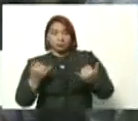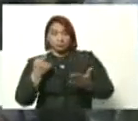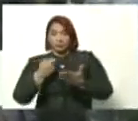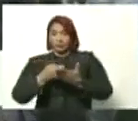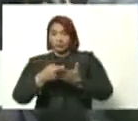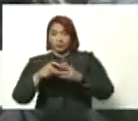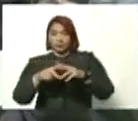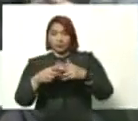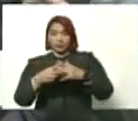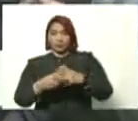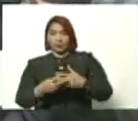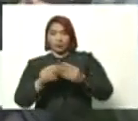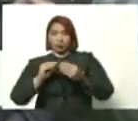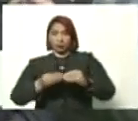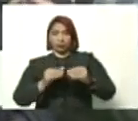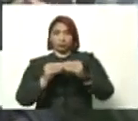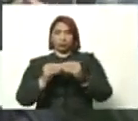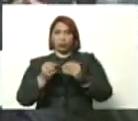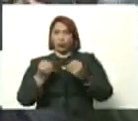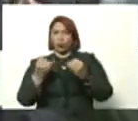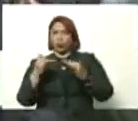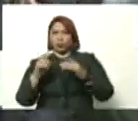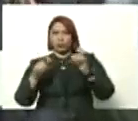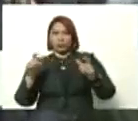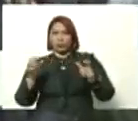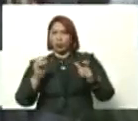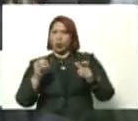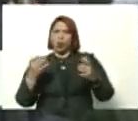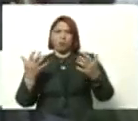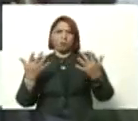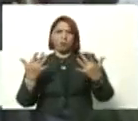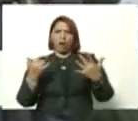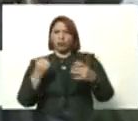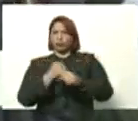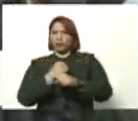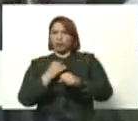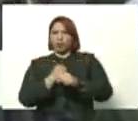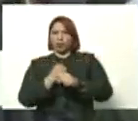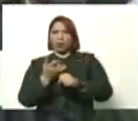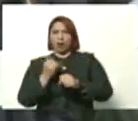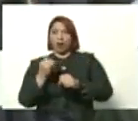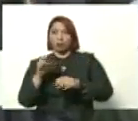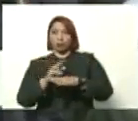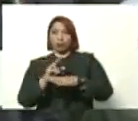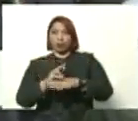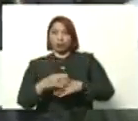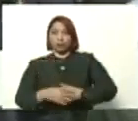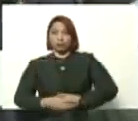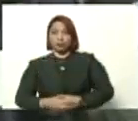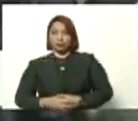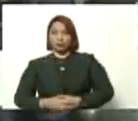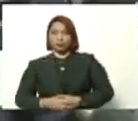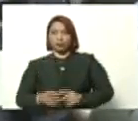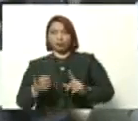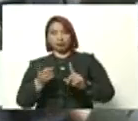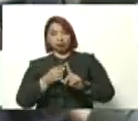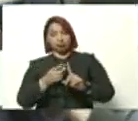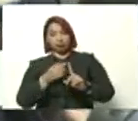para estos planes de recuperación y cuántas personas o mano de obra está siendo utilizada? Bueno, en primer lugar